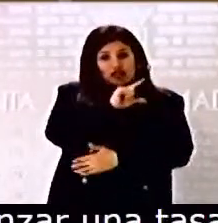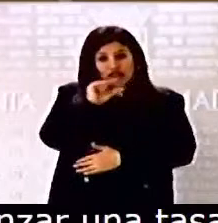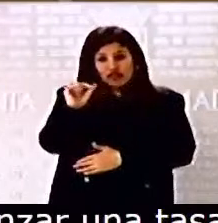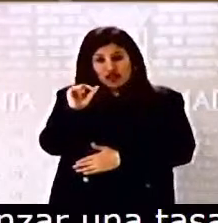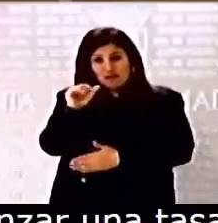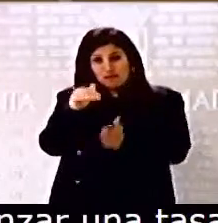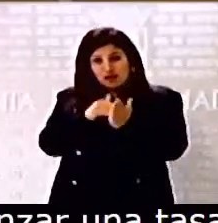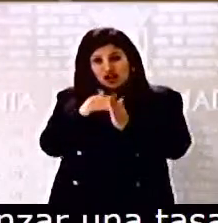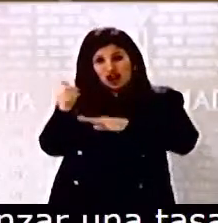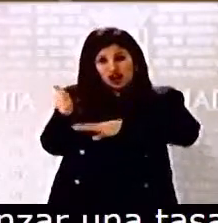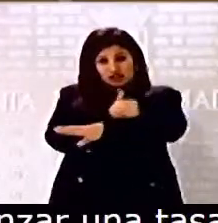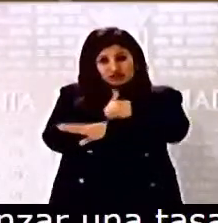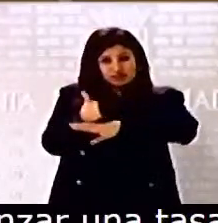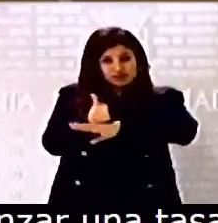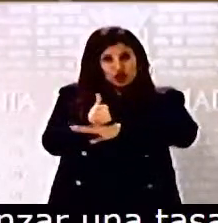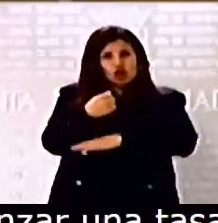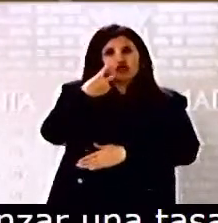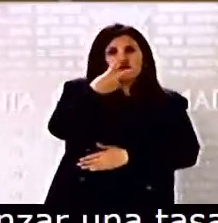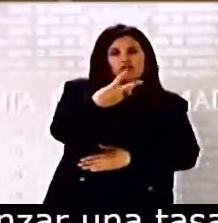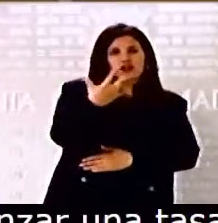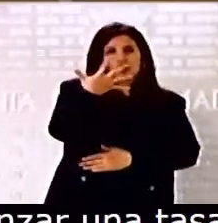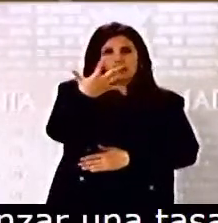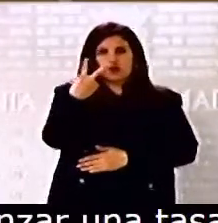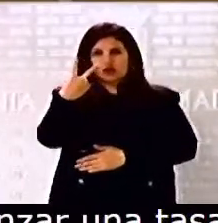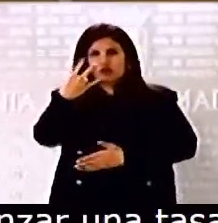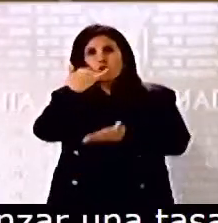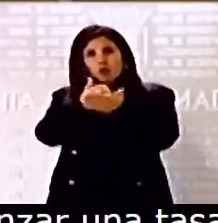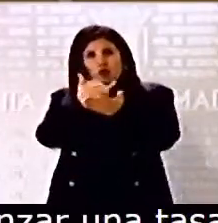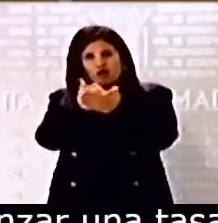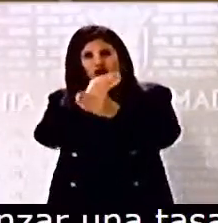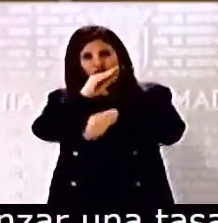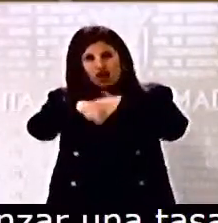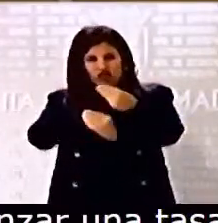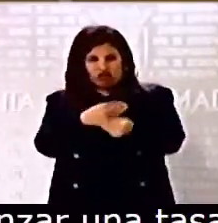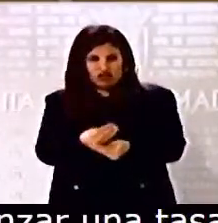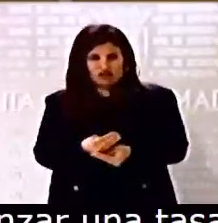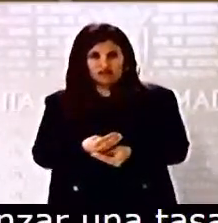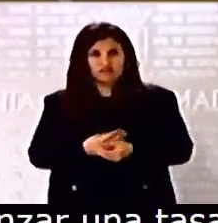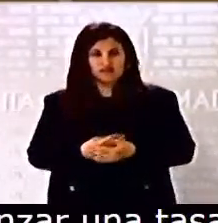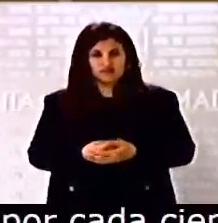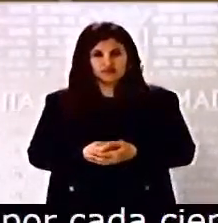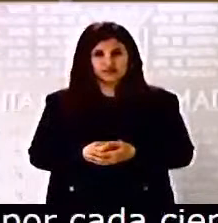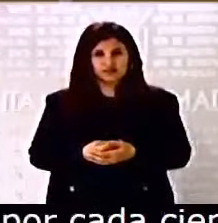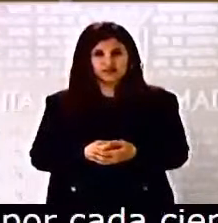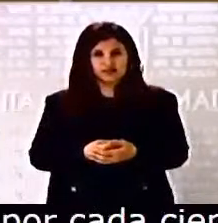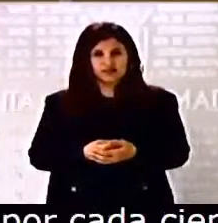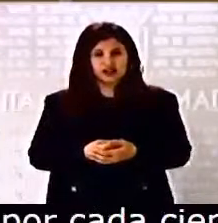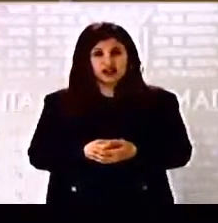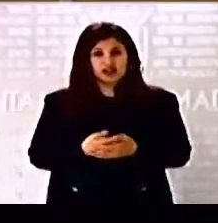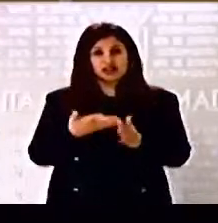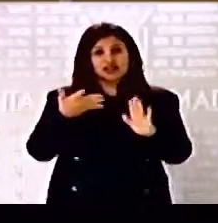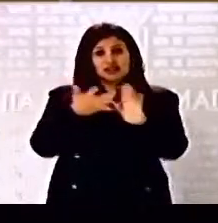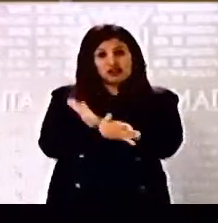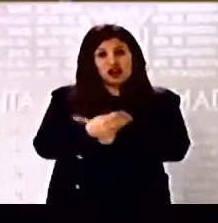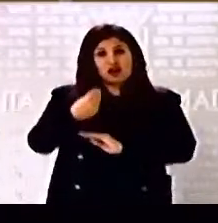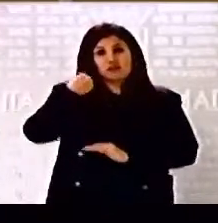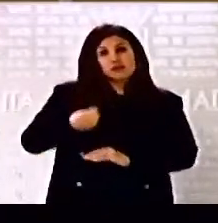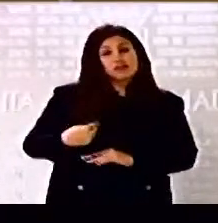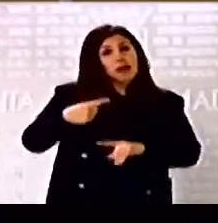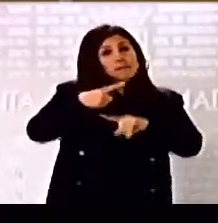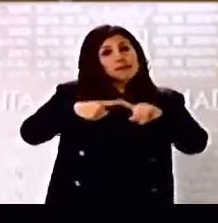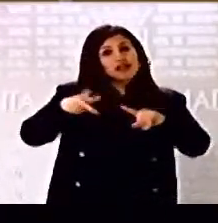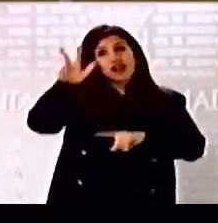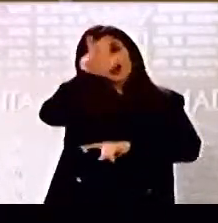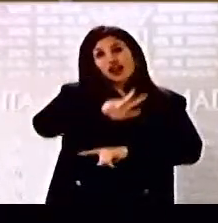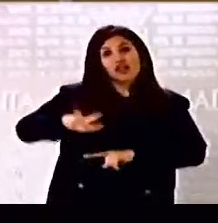de 252 pruebas por cada 100.000 habitantes, muy por encima de las 99 pruebas